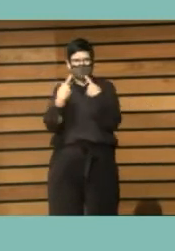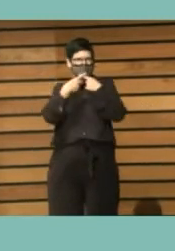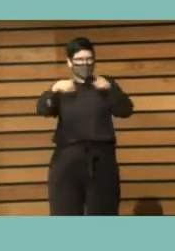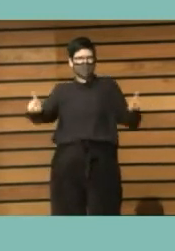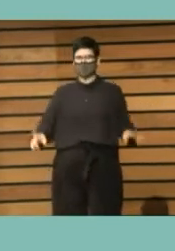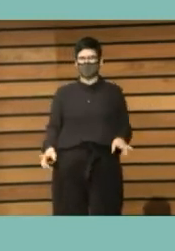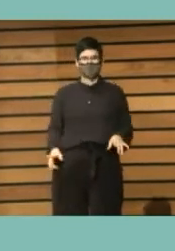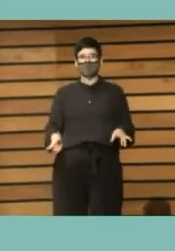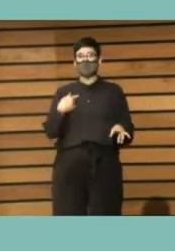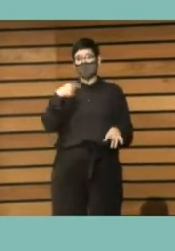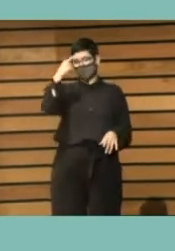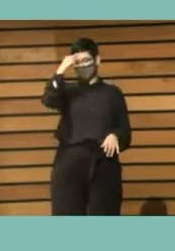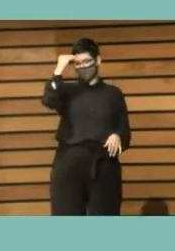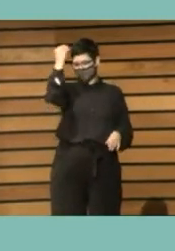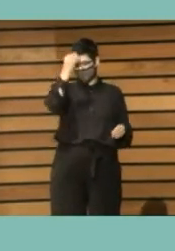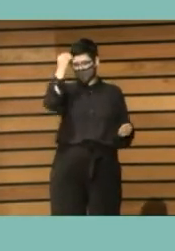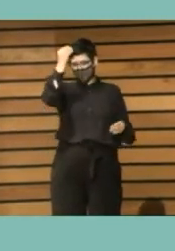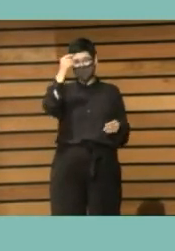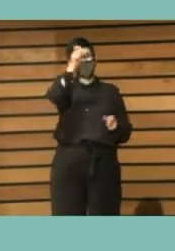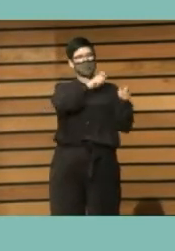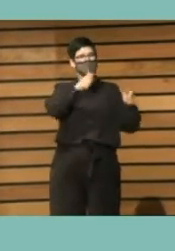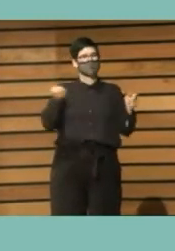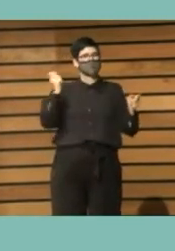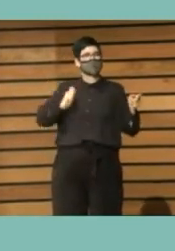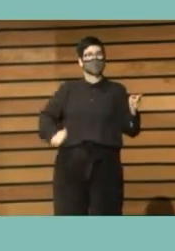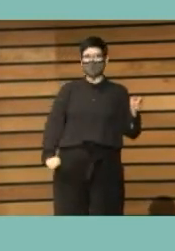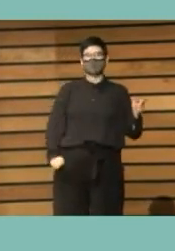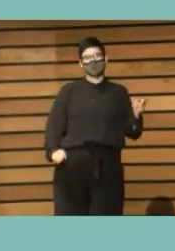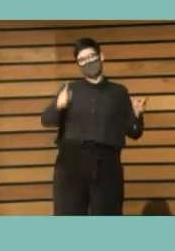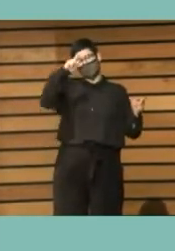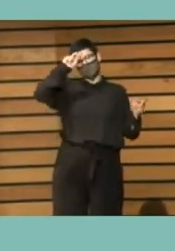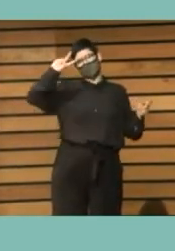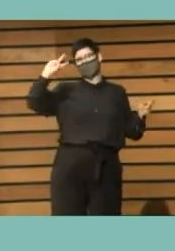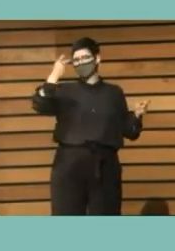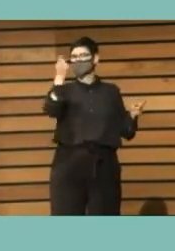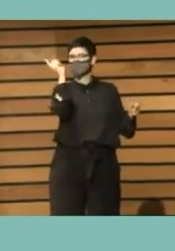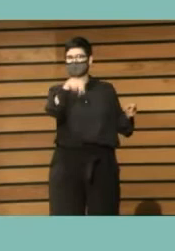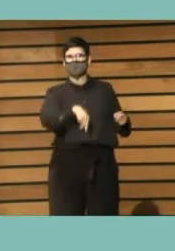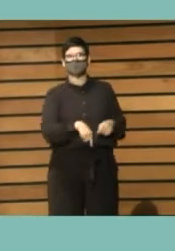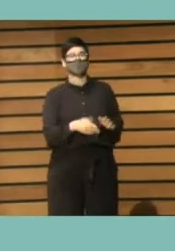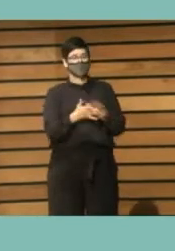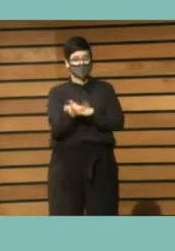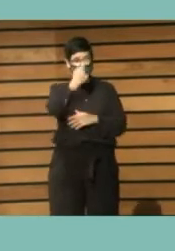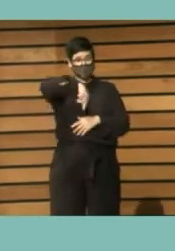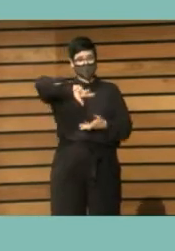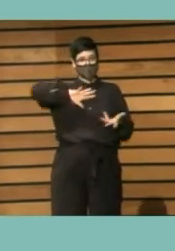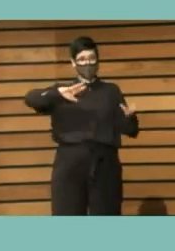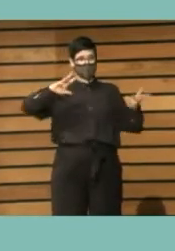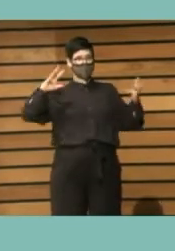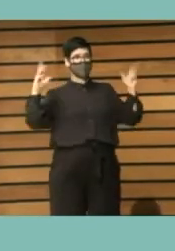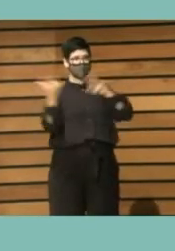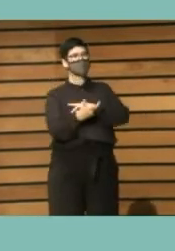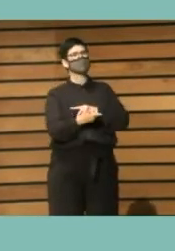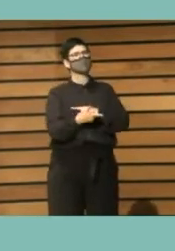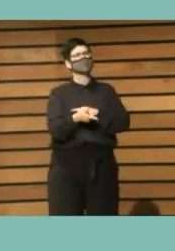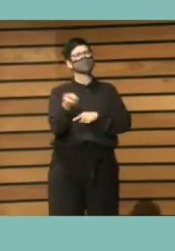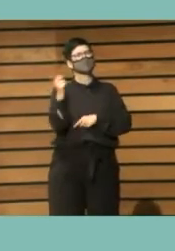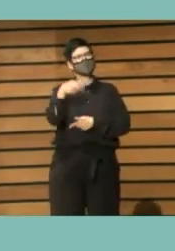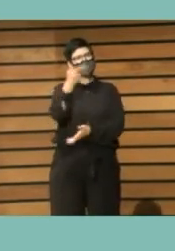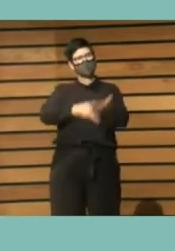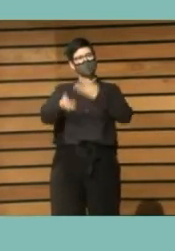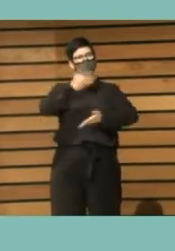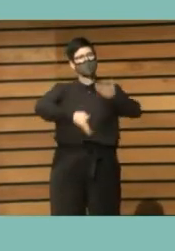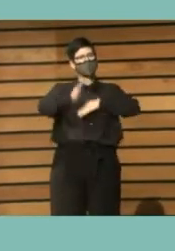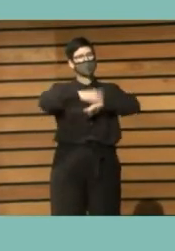los bibliotecarios tampoco. Entonces, estamos ahí nosotros en transformación y, por supuesto, colaborando a ese